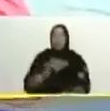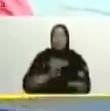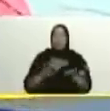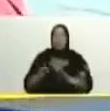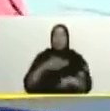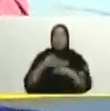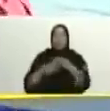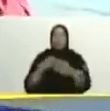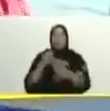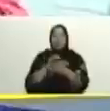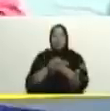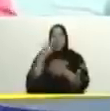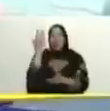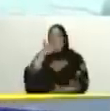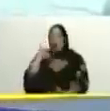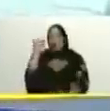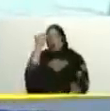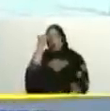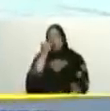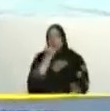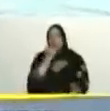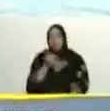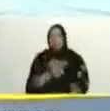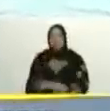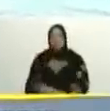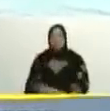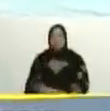pretenden lavarse la cara,